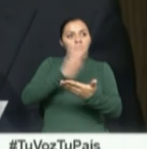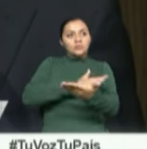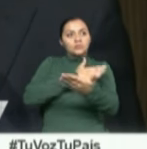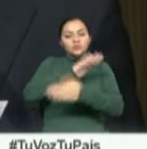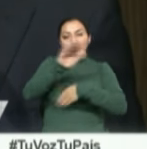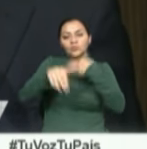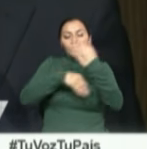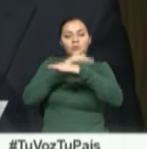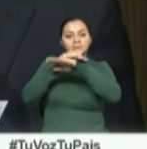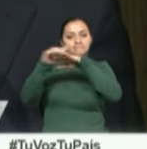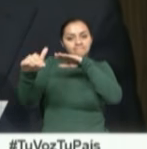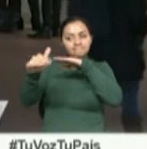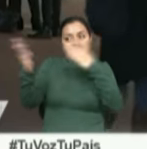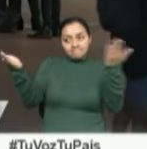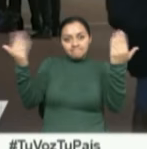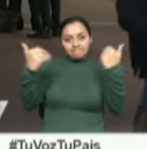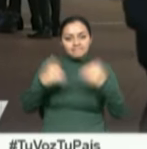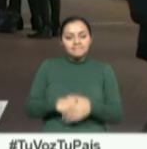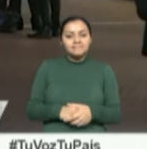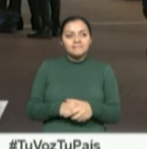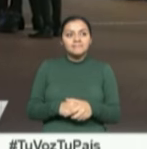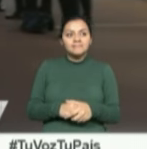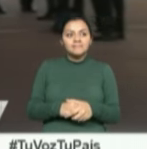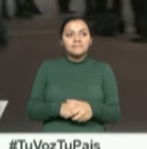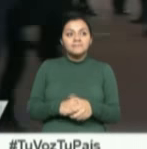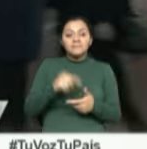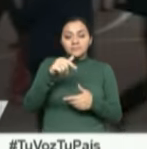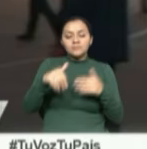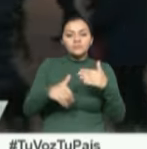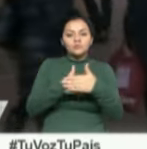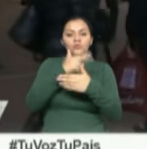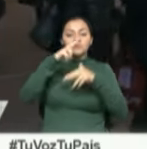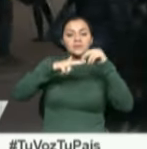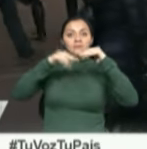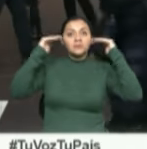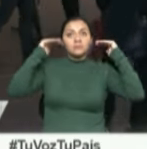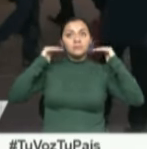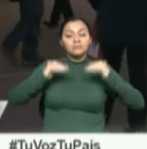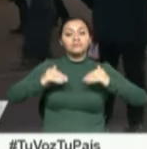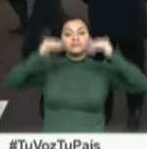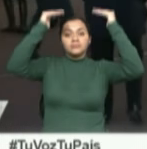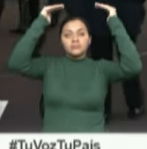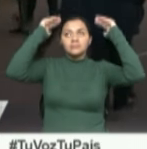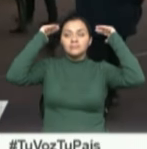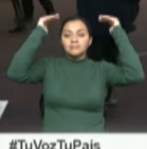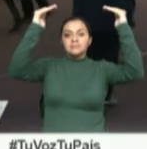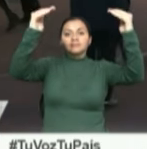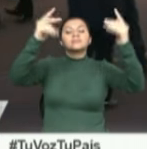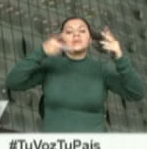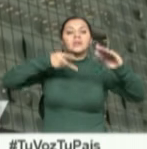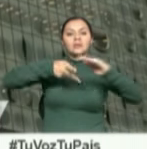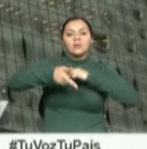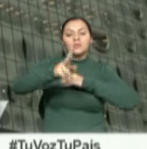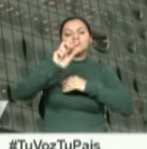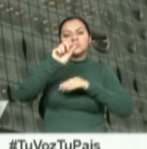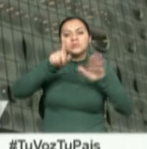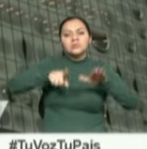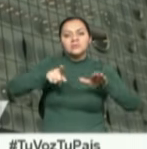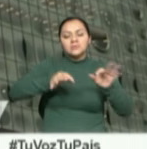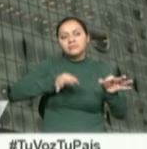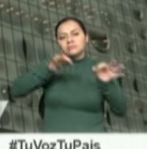están invitados. La creación del edificio fue errática. Se inauguró con 6 años de retraso y además